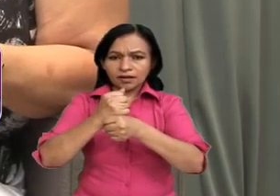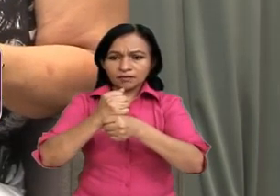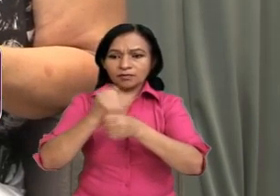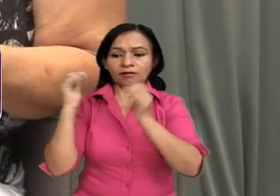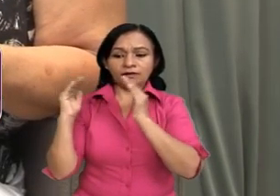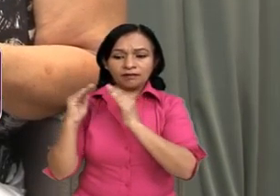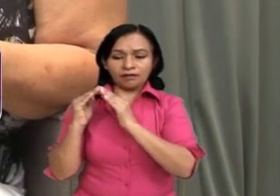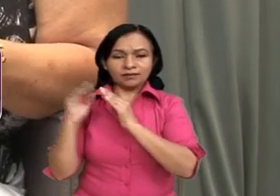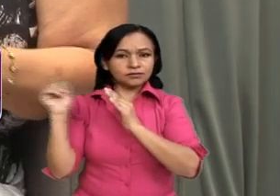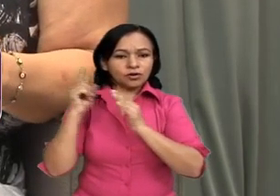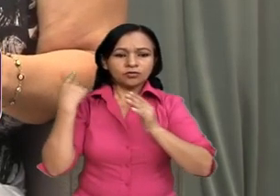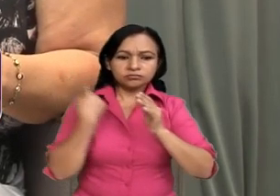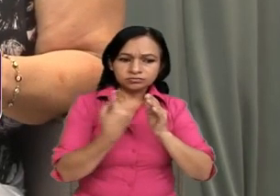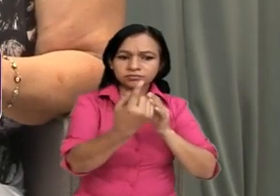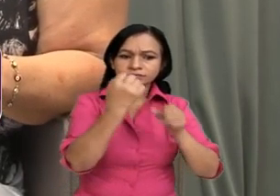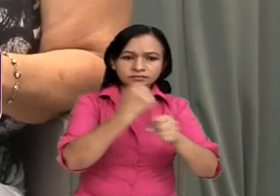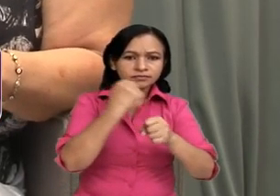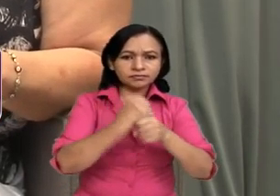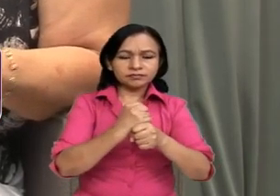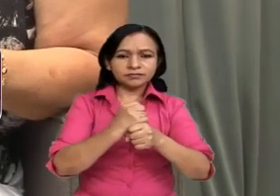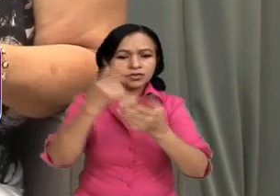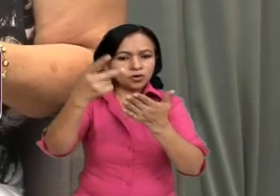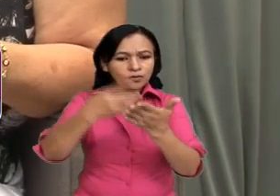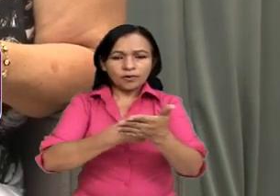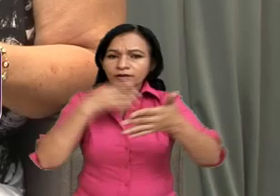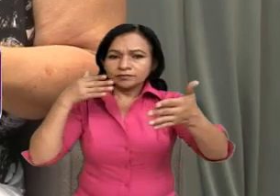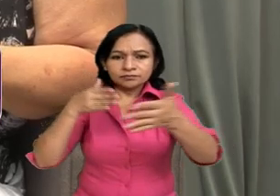trabajadores. No se pararon los proyectos